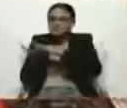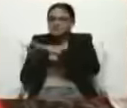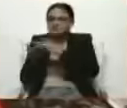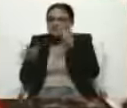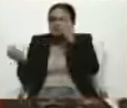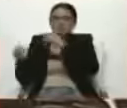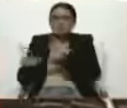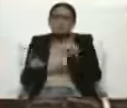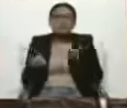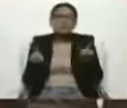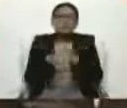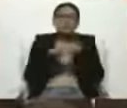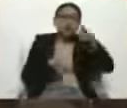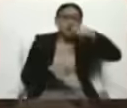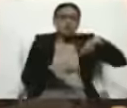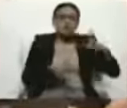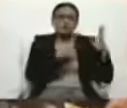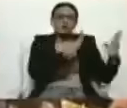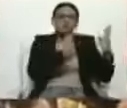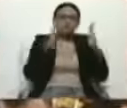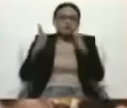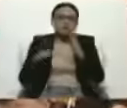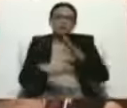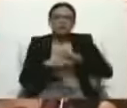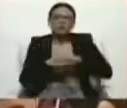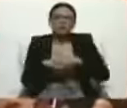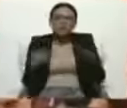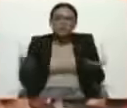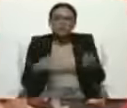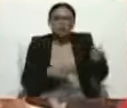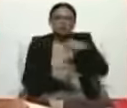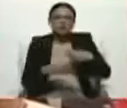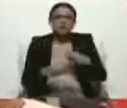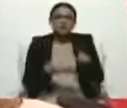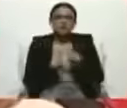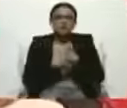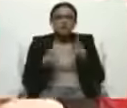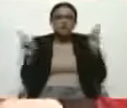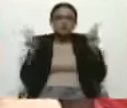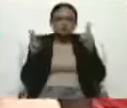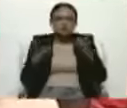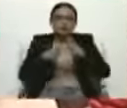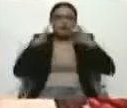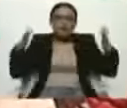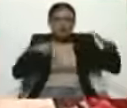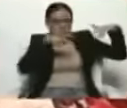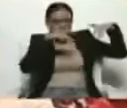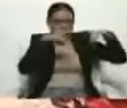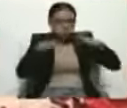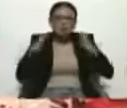nosotros. ¿Por qué nuestras movilizaciones son exitosas? Porque se mueven estructuras